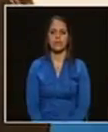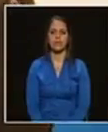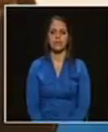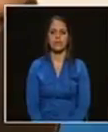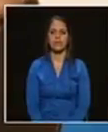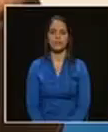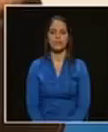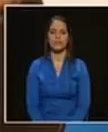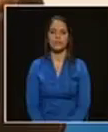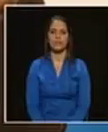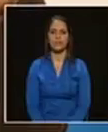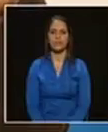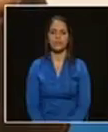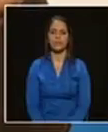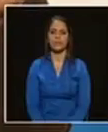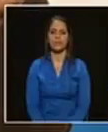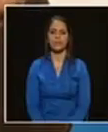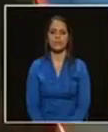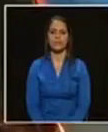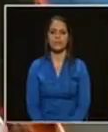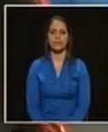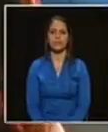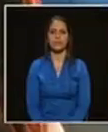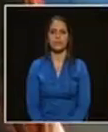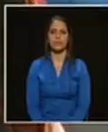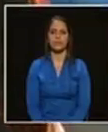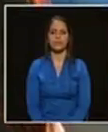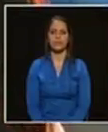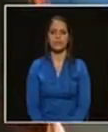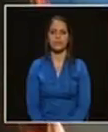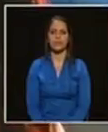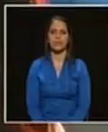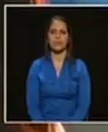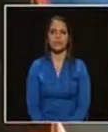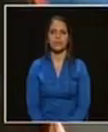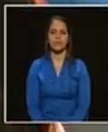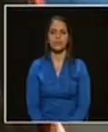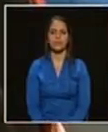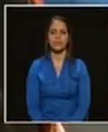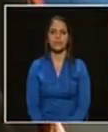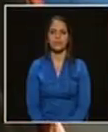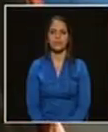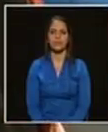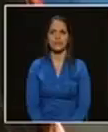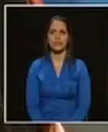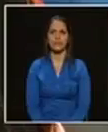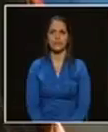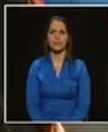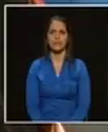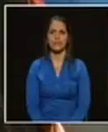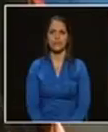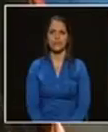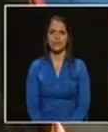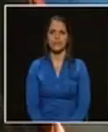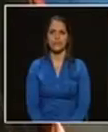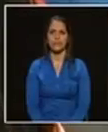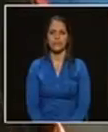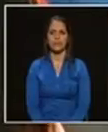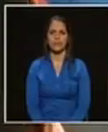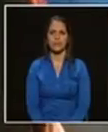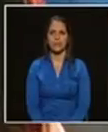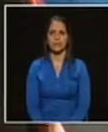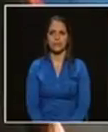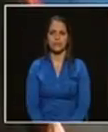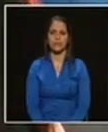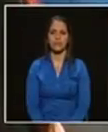mucha claridad pues el intérprete de lengua de señas. Buenas tardes para todos, mi nombre es Alejandra, la